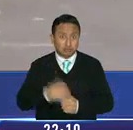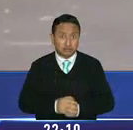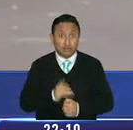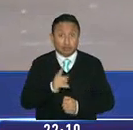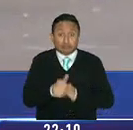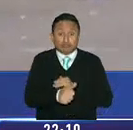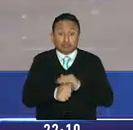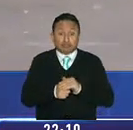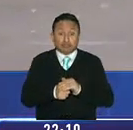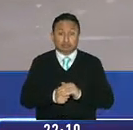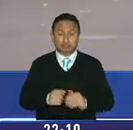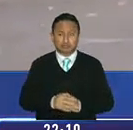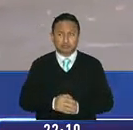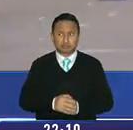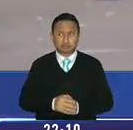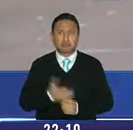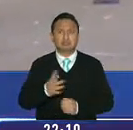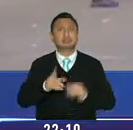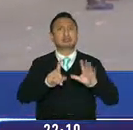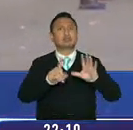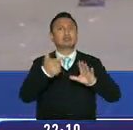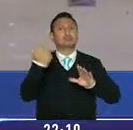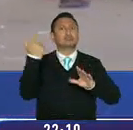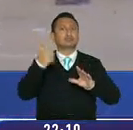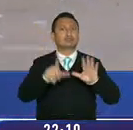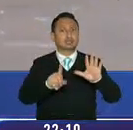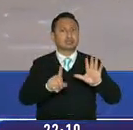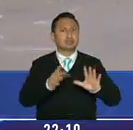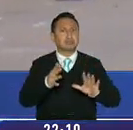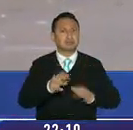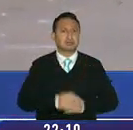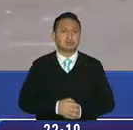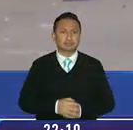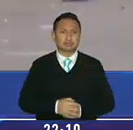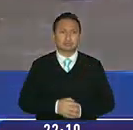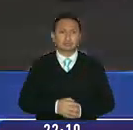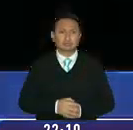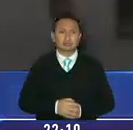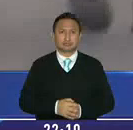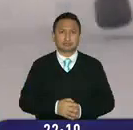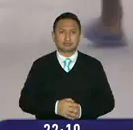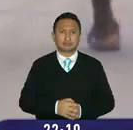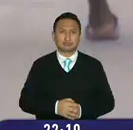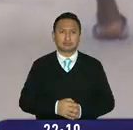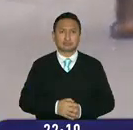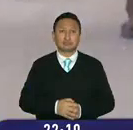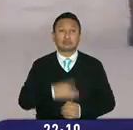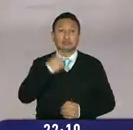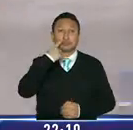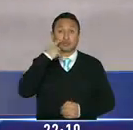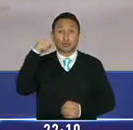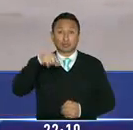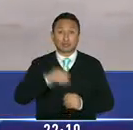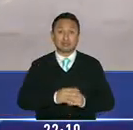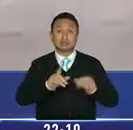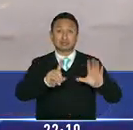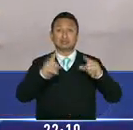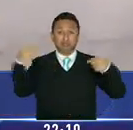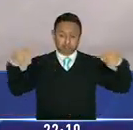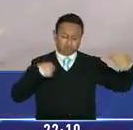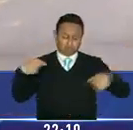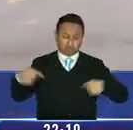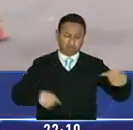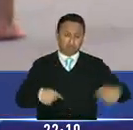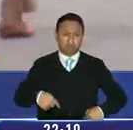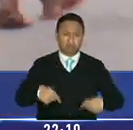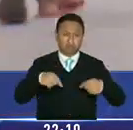escuchó? Como seis. Corrió y se fue y no sé a dónde habrá caído. El hombre recibió 6 impactos de bala y logró caminar